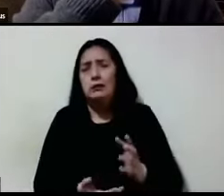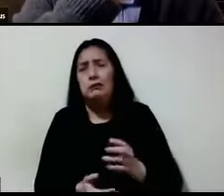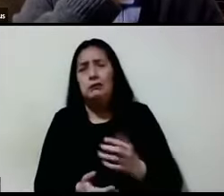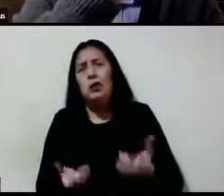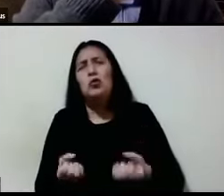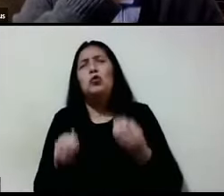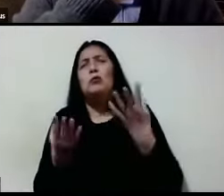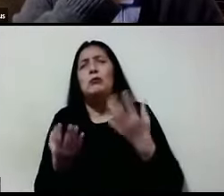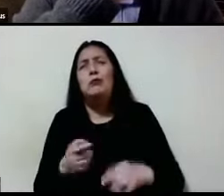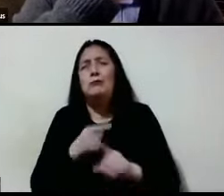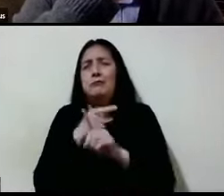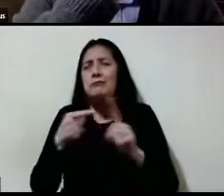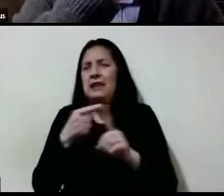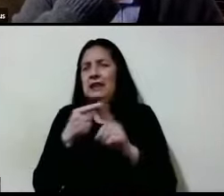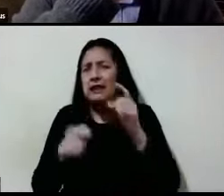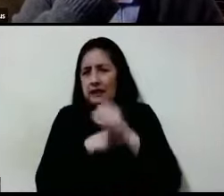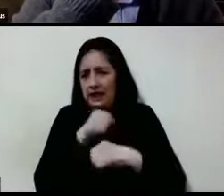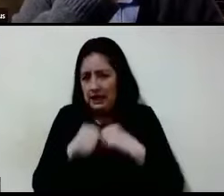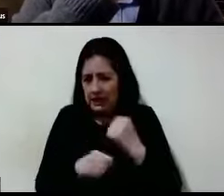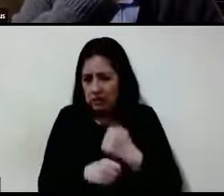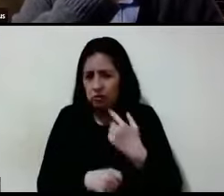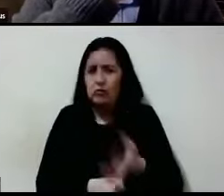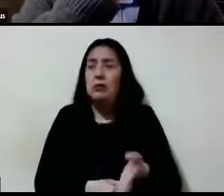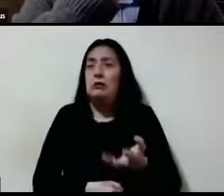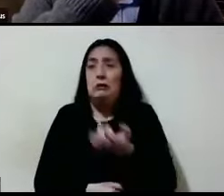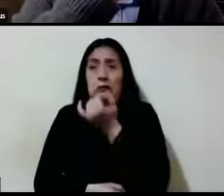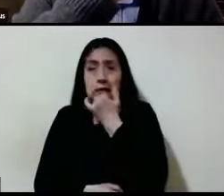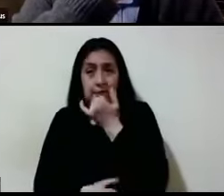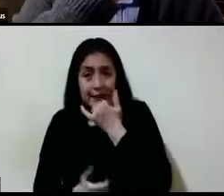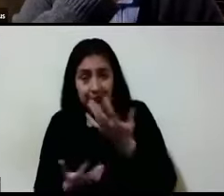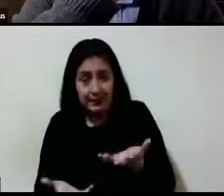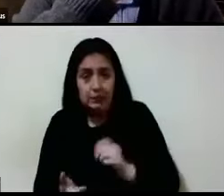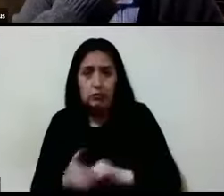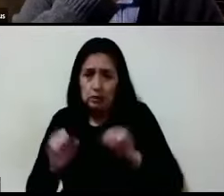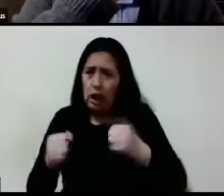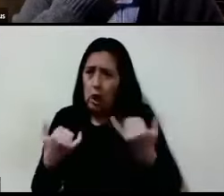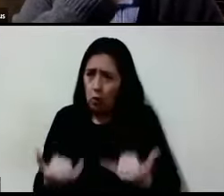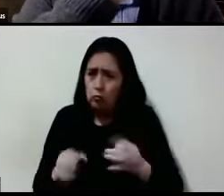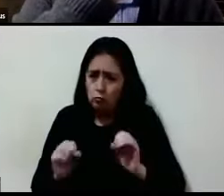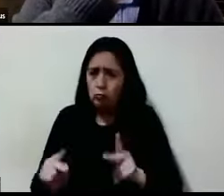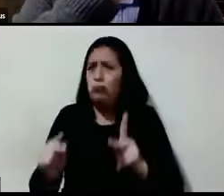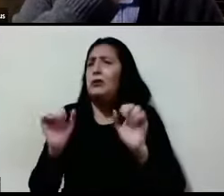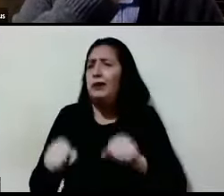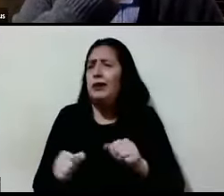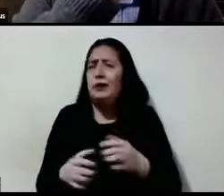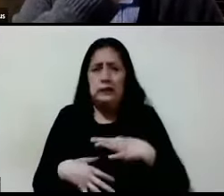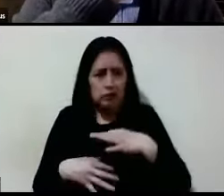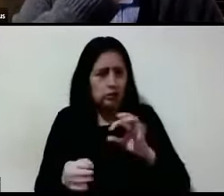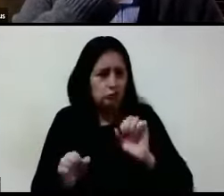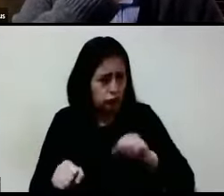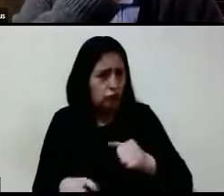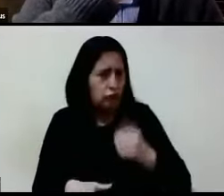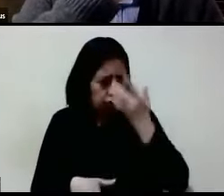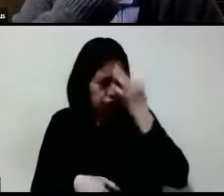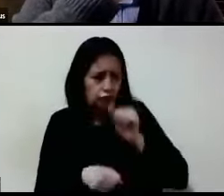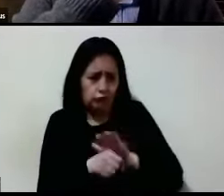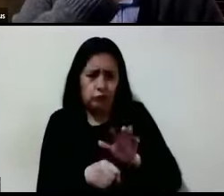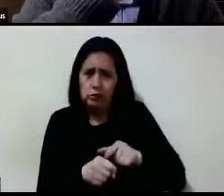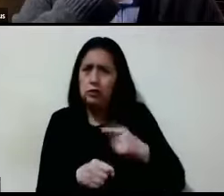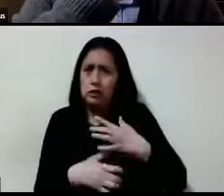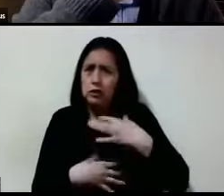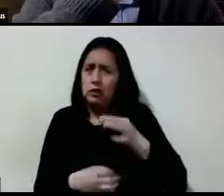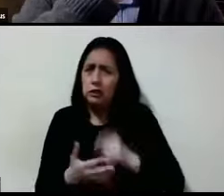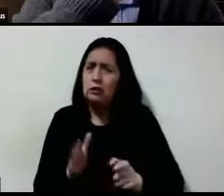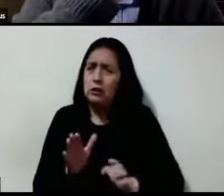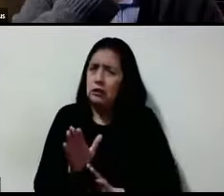año. Esto de la autonomía, lo que ha sucedido es una oportunidad interesante. Lo de la pandemia es una oportunidad interesante de